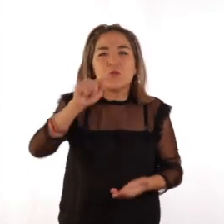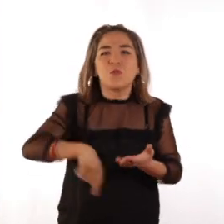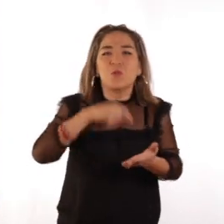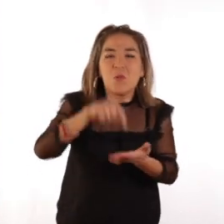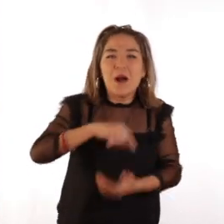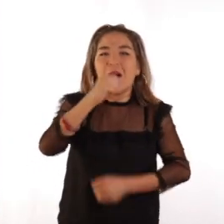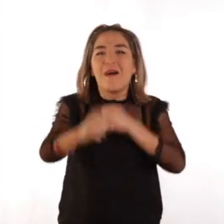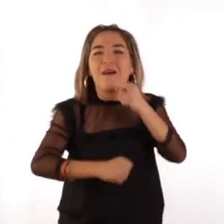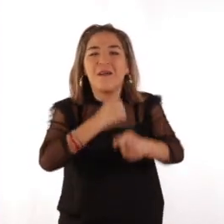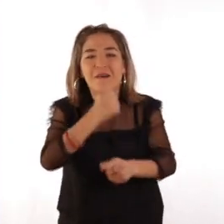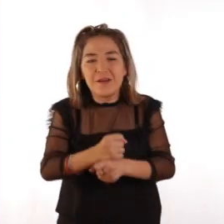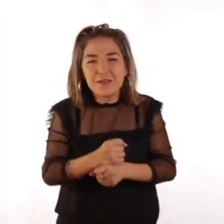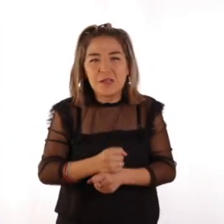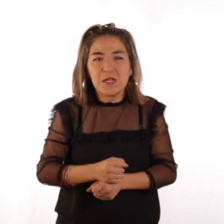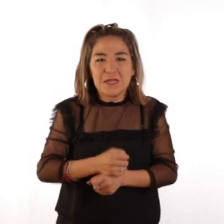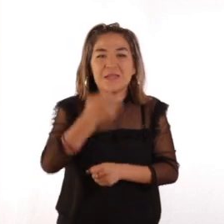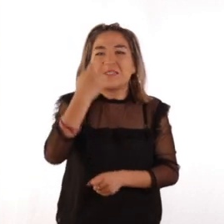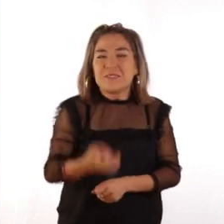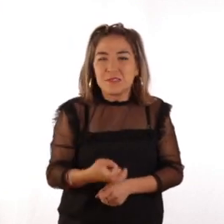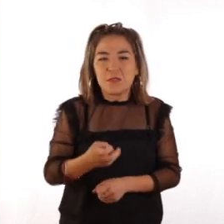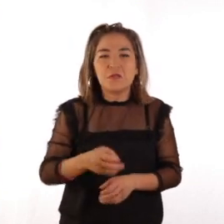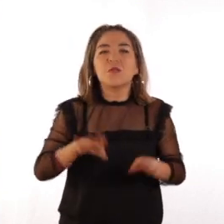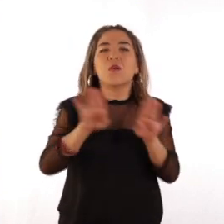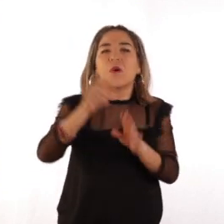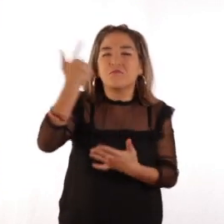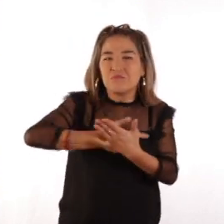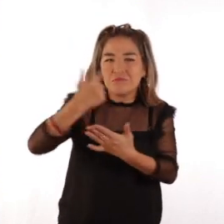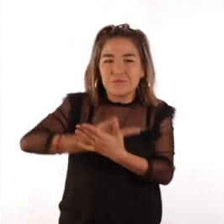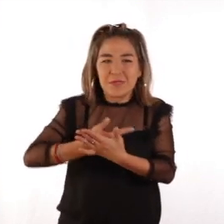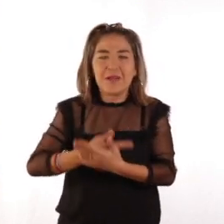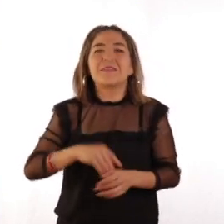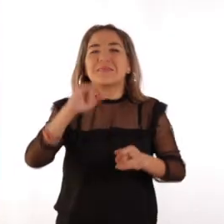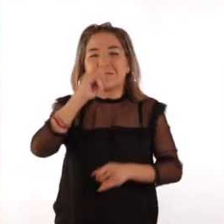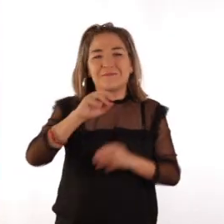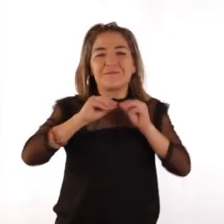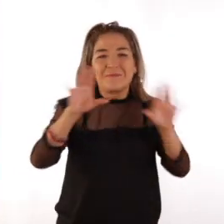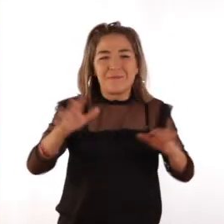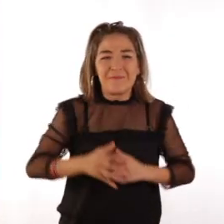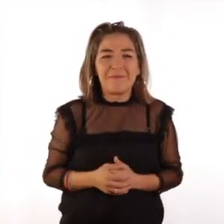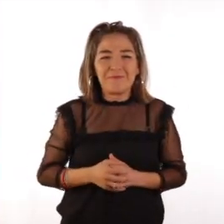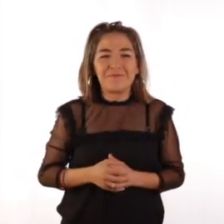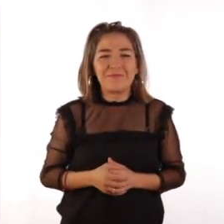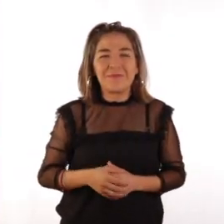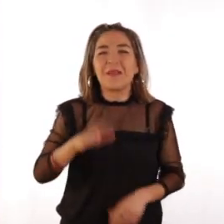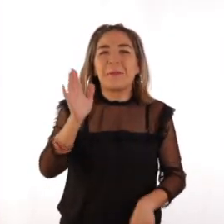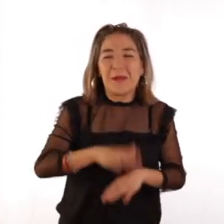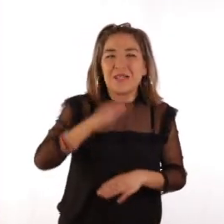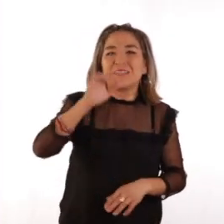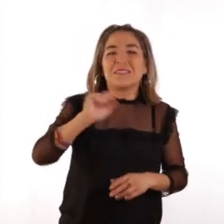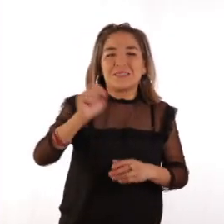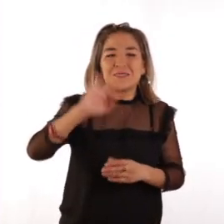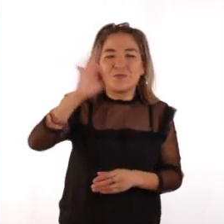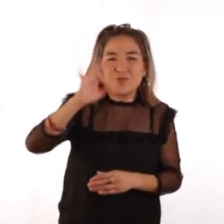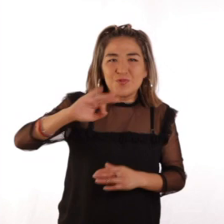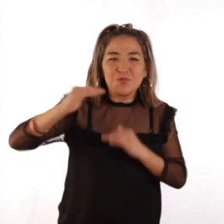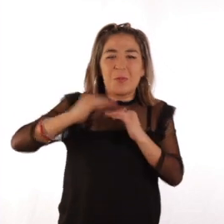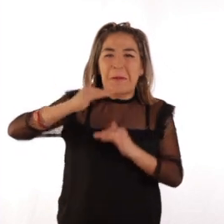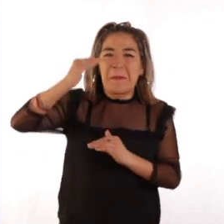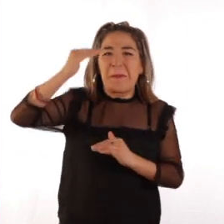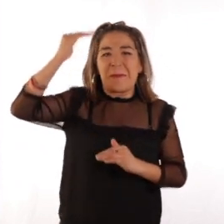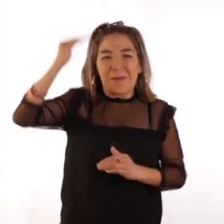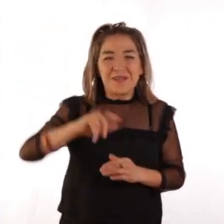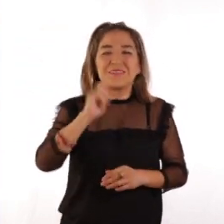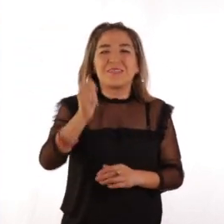tal región, en tal año, a partir de las cifras anteriores. Claro, y pues son puros porcentajes de